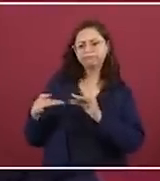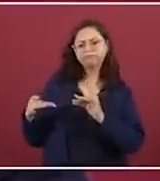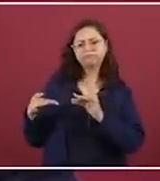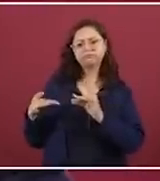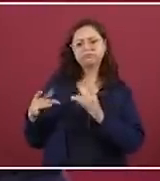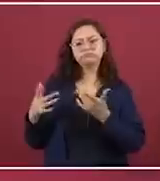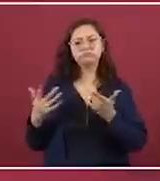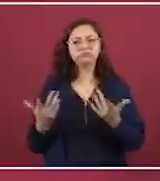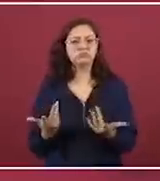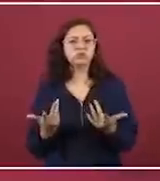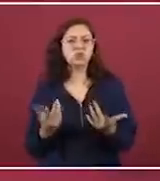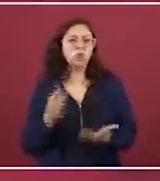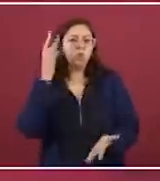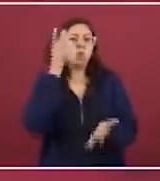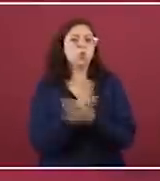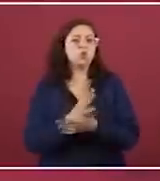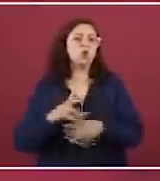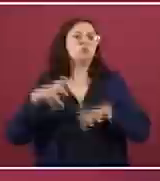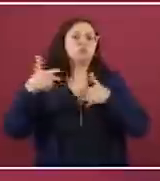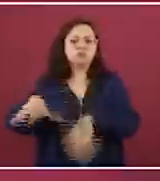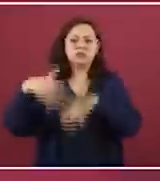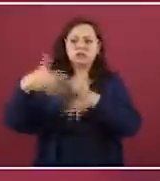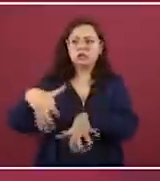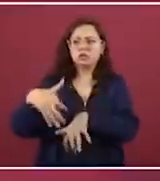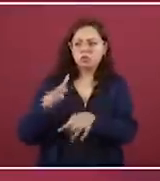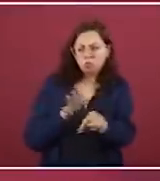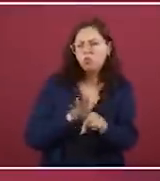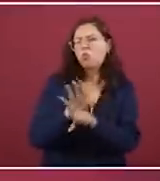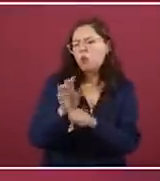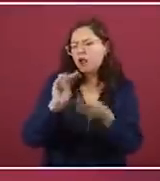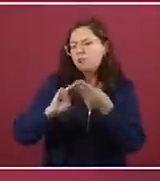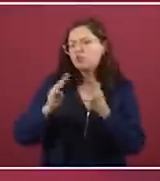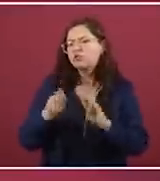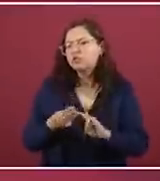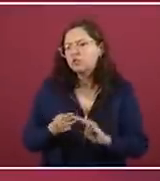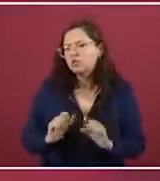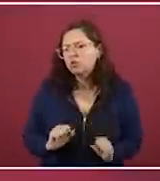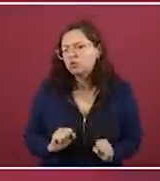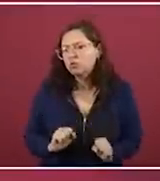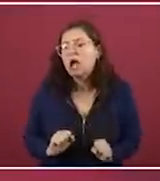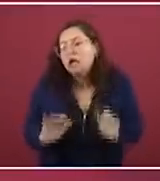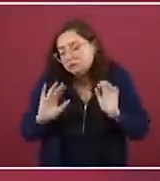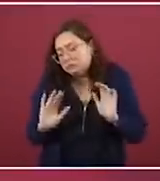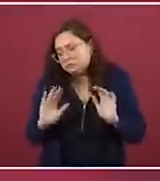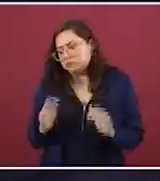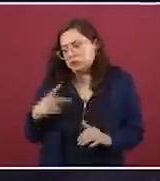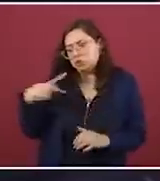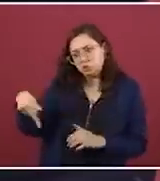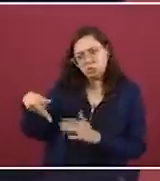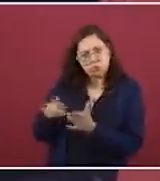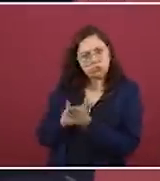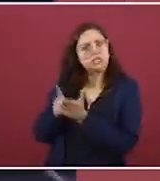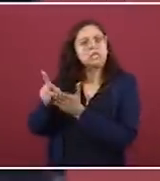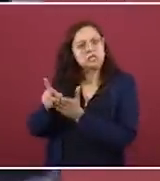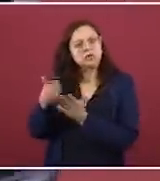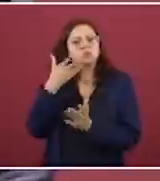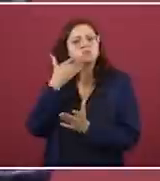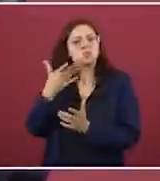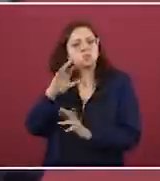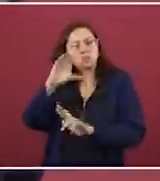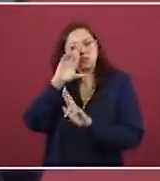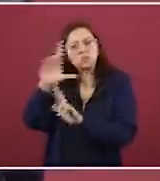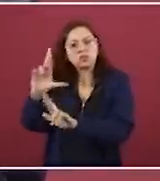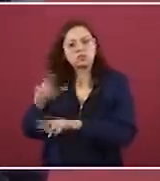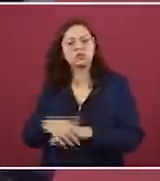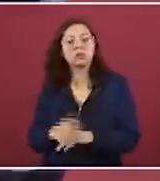de protestar por protestar, o sea, hay el derecho, pero yo también les hablaba de algo que usaban los